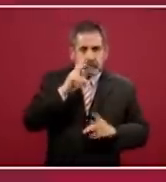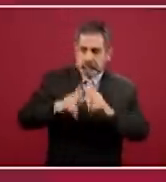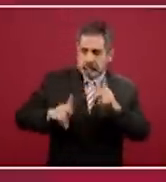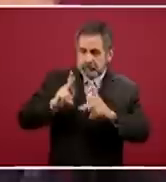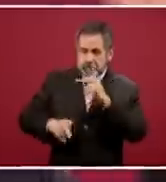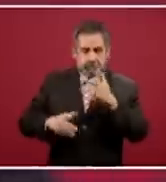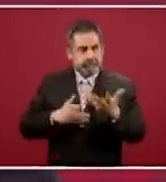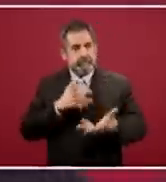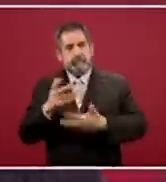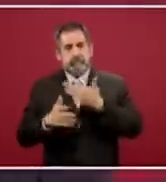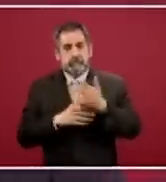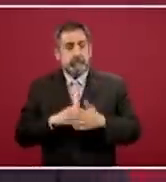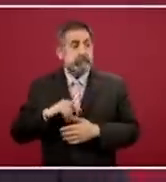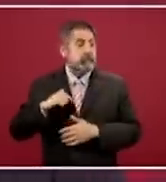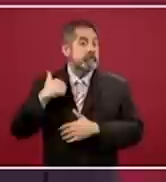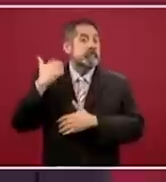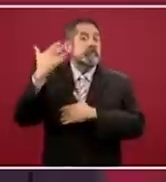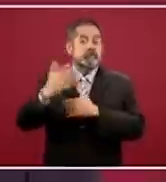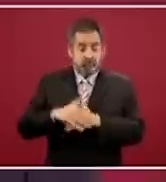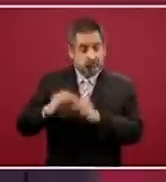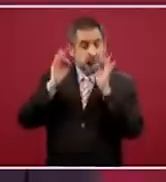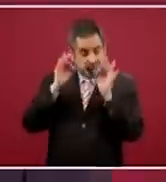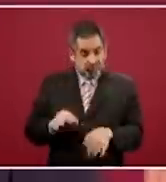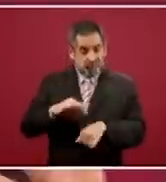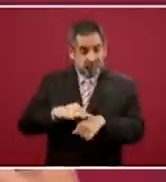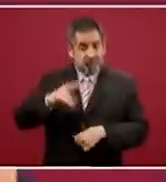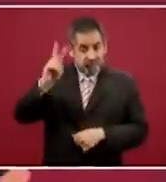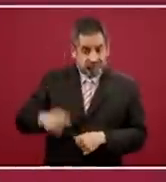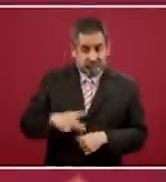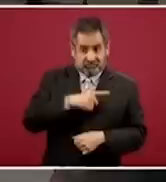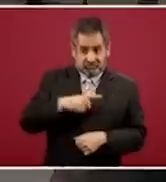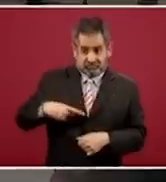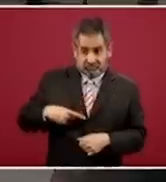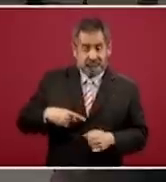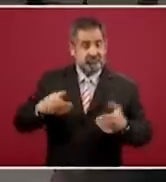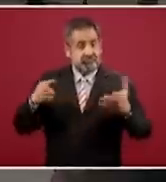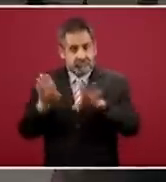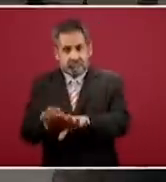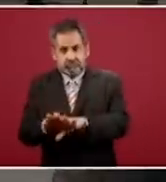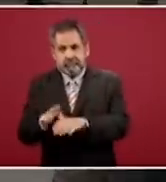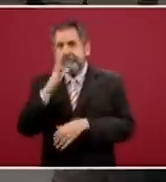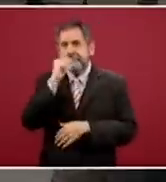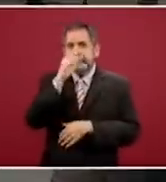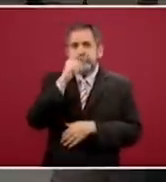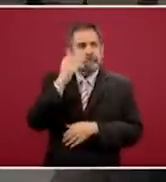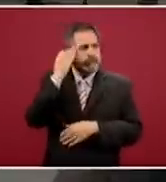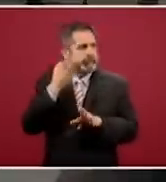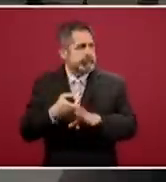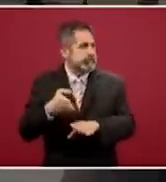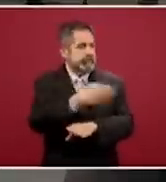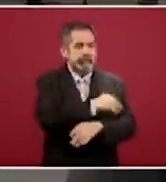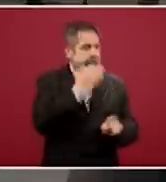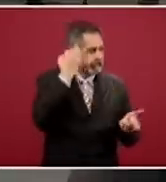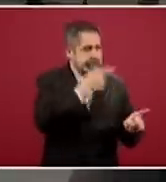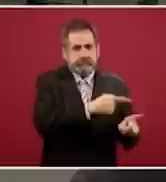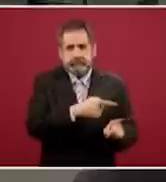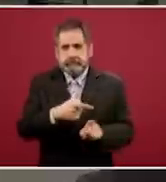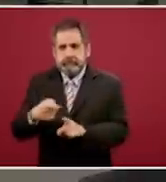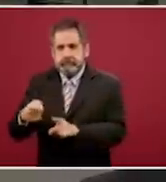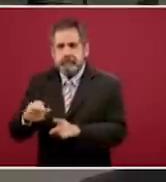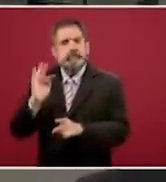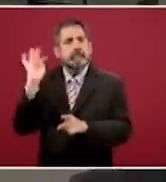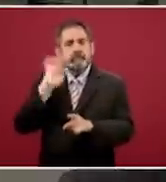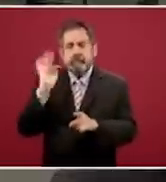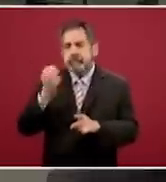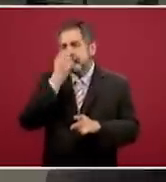y cuando venga la transmisión comunitaria ya no se puede sostener, porque entonces ya hay riesgo de que se cancele el ciclo escolar